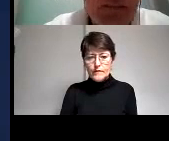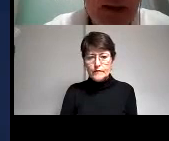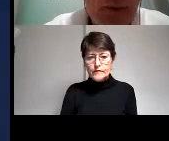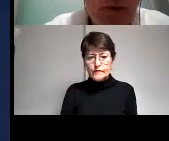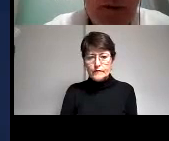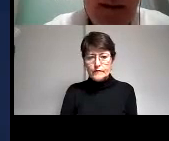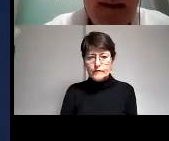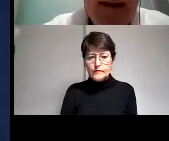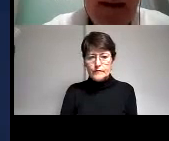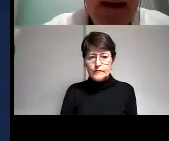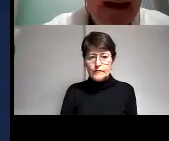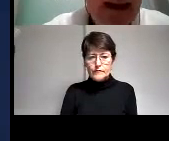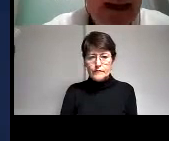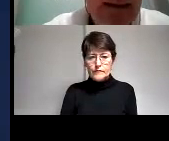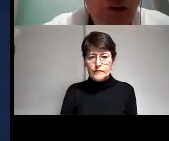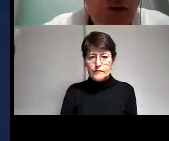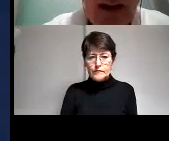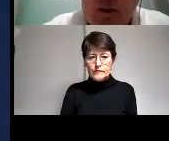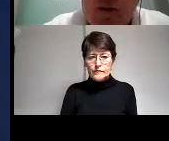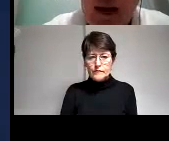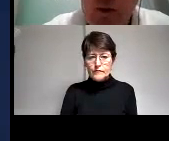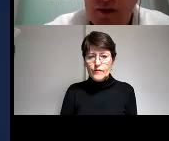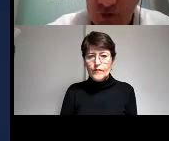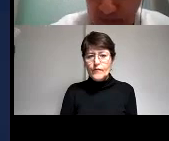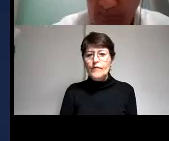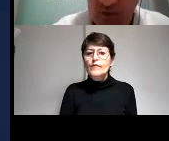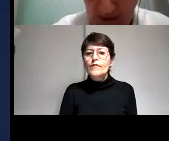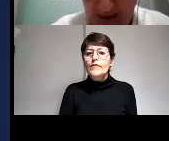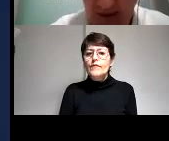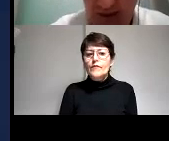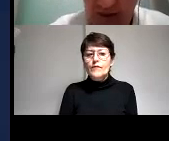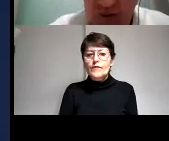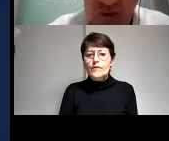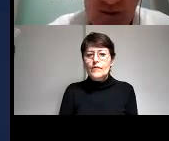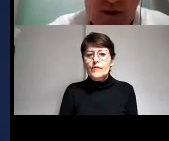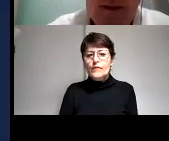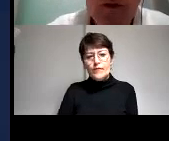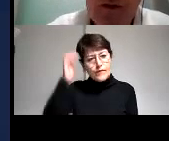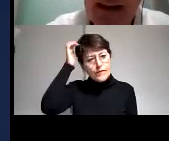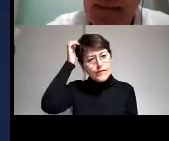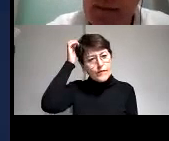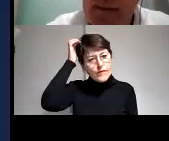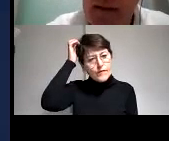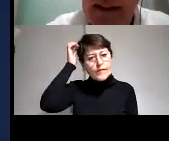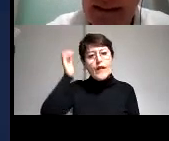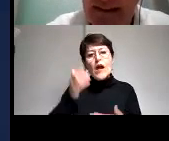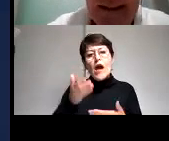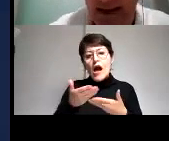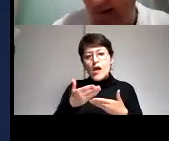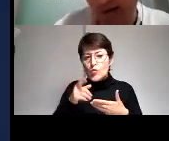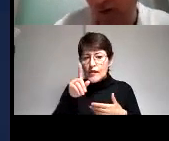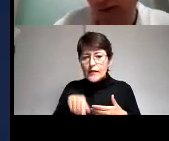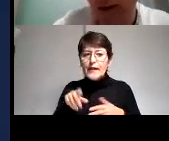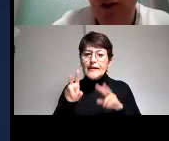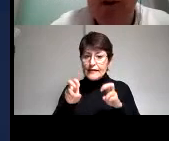encontramos en Prodoce, de los cuales alguno de los subtipos de este Streptococcus thermophilus corrige la hiperpermeabilidad